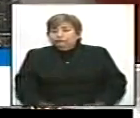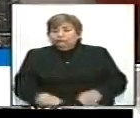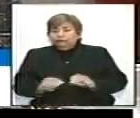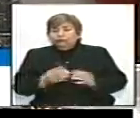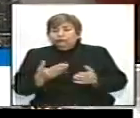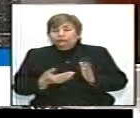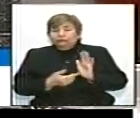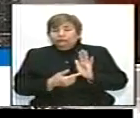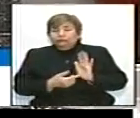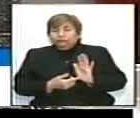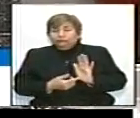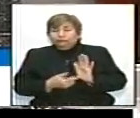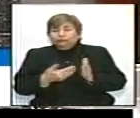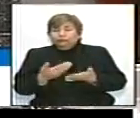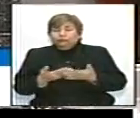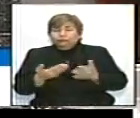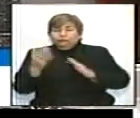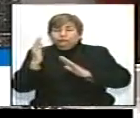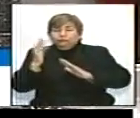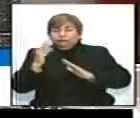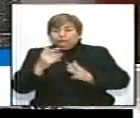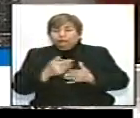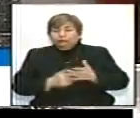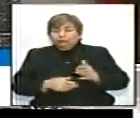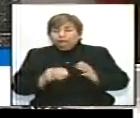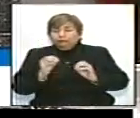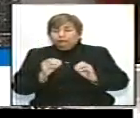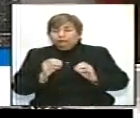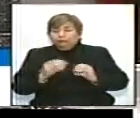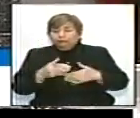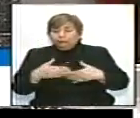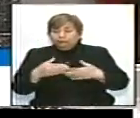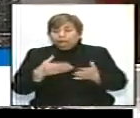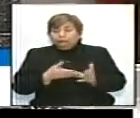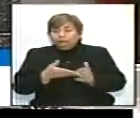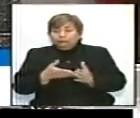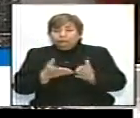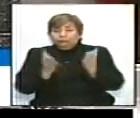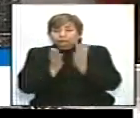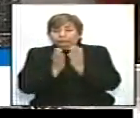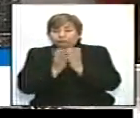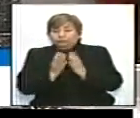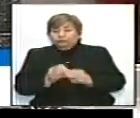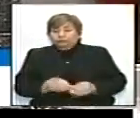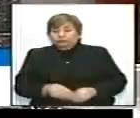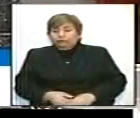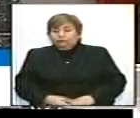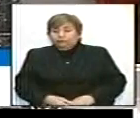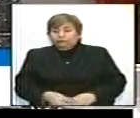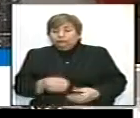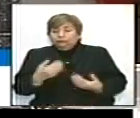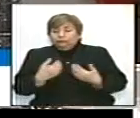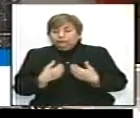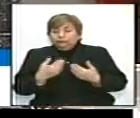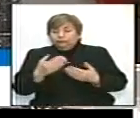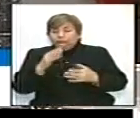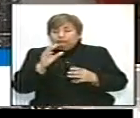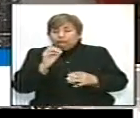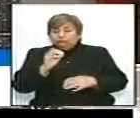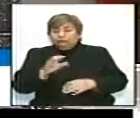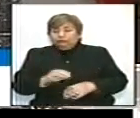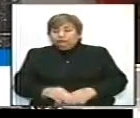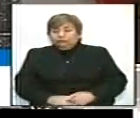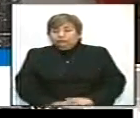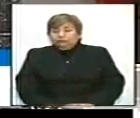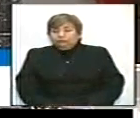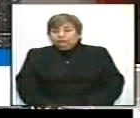una presentación un poco para exponer también en qué consiste el modelo de servicio educativo. No sé si tenemos la presentación